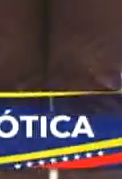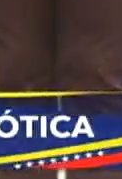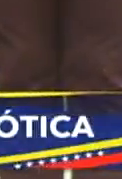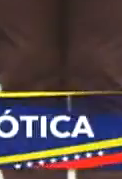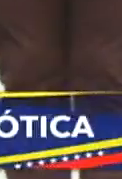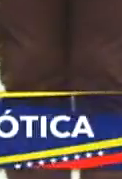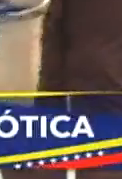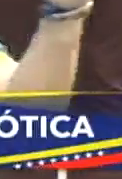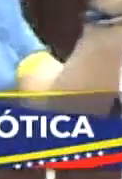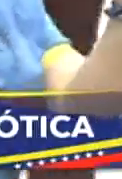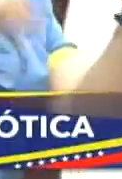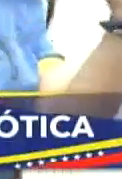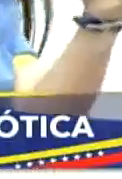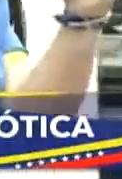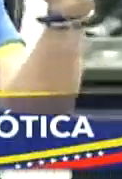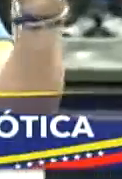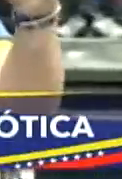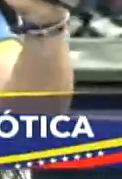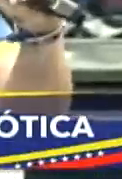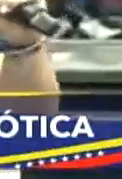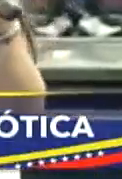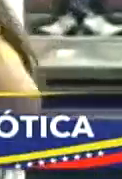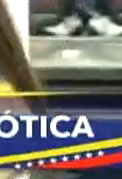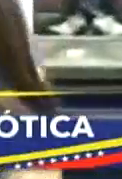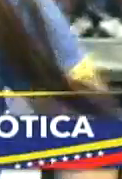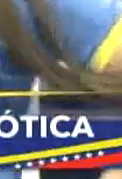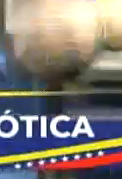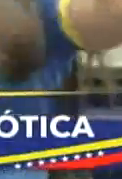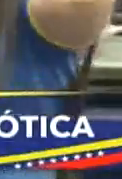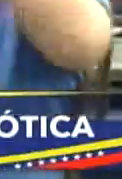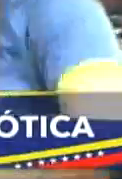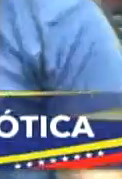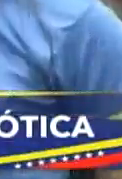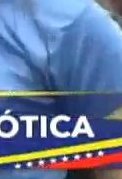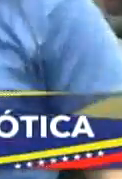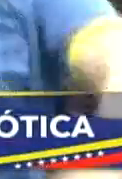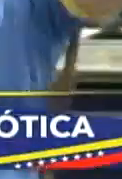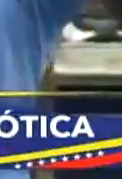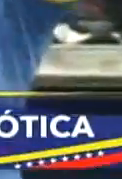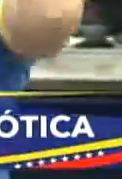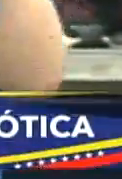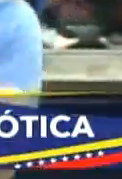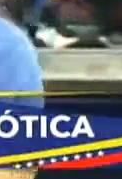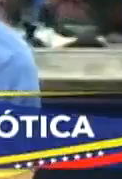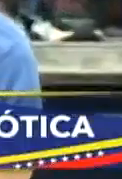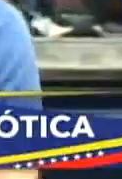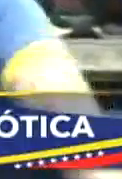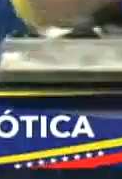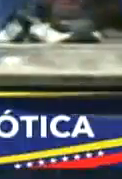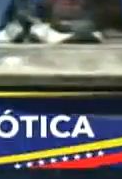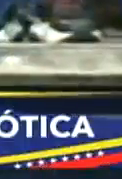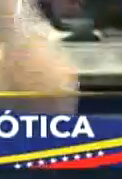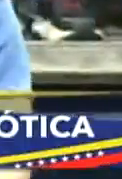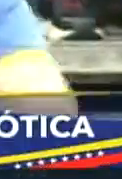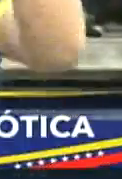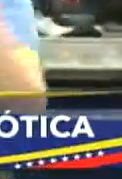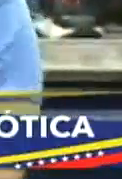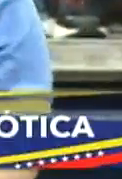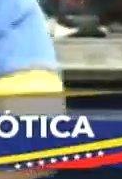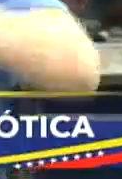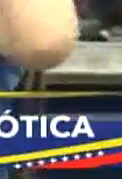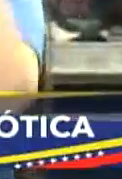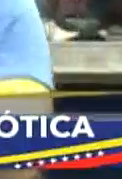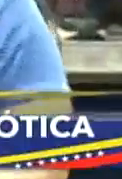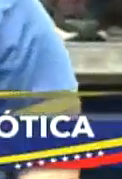la juventud chavista. Por el contrario, la juventud chavista y la juventud venezolana es la más hermosa y la más llena